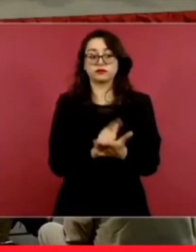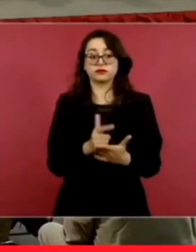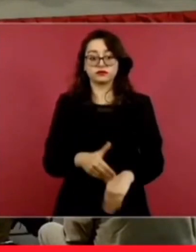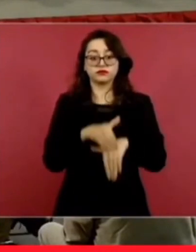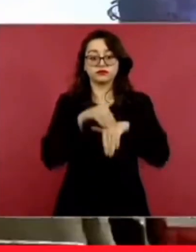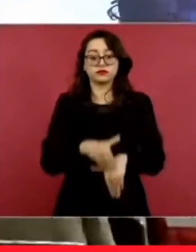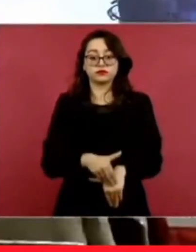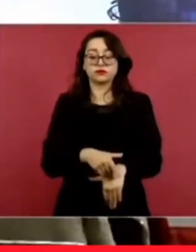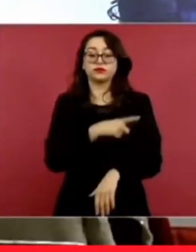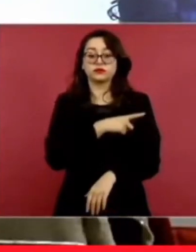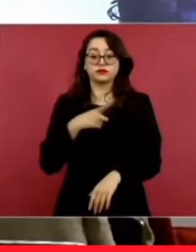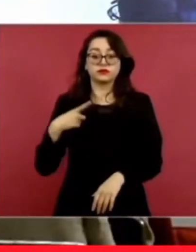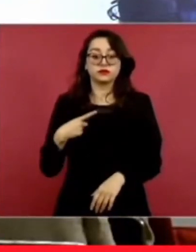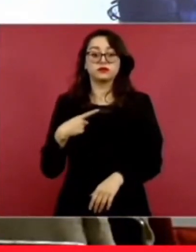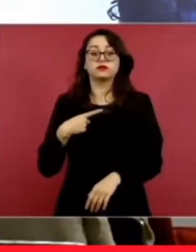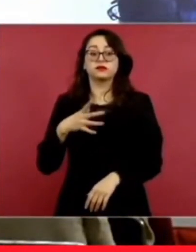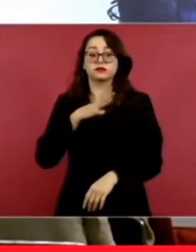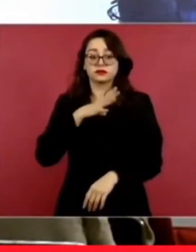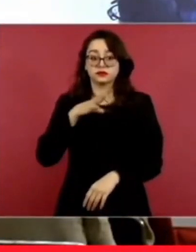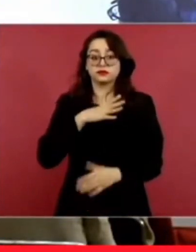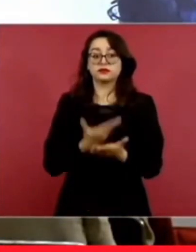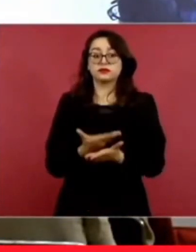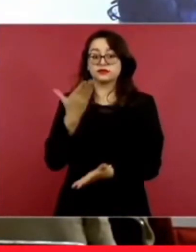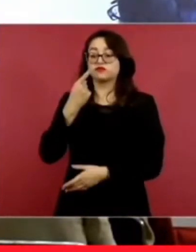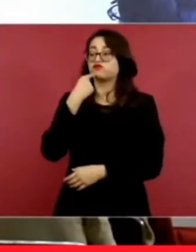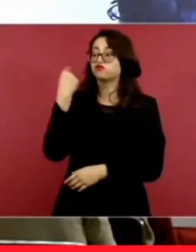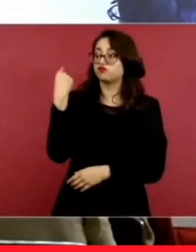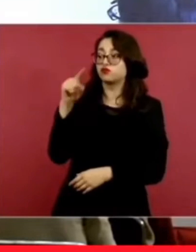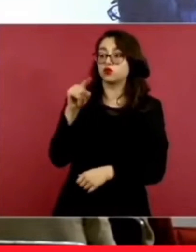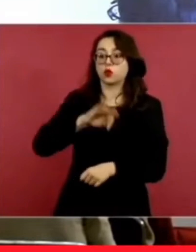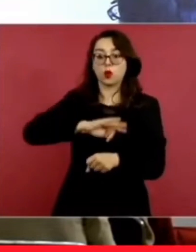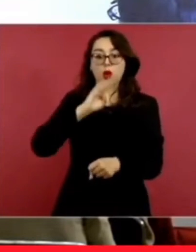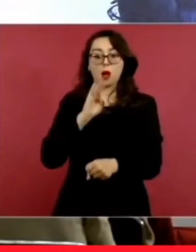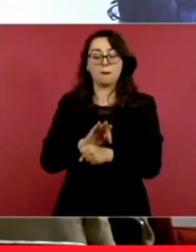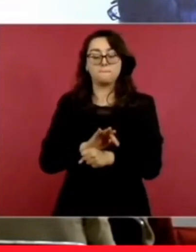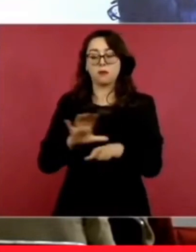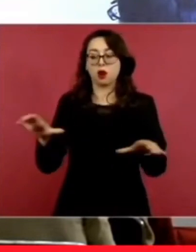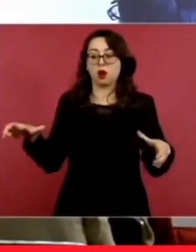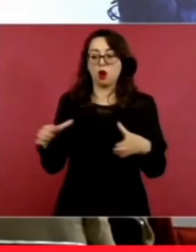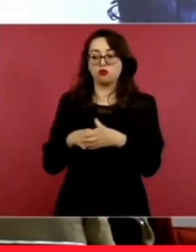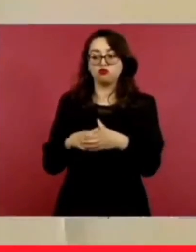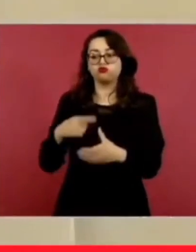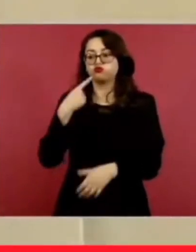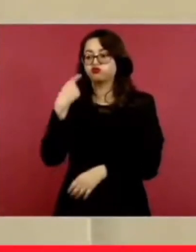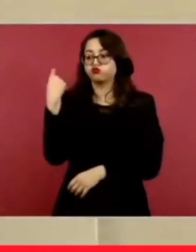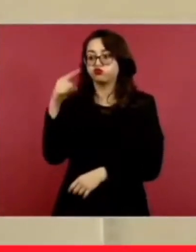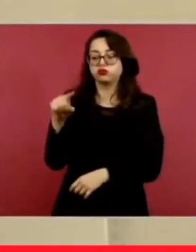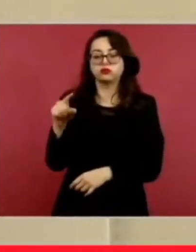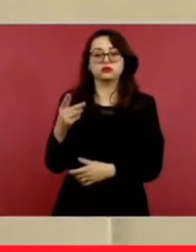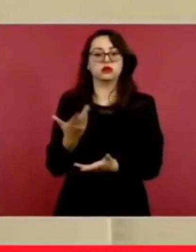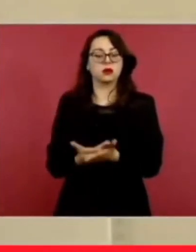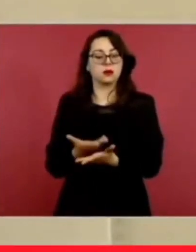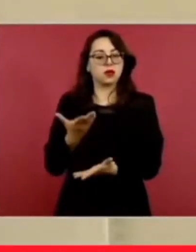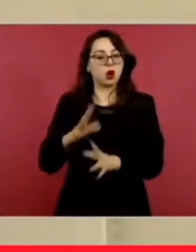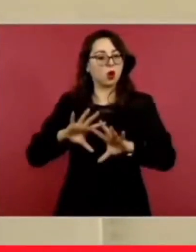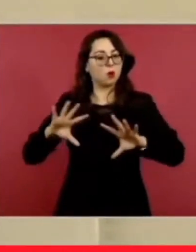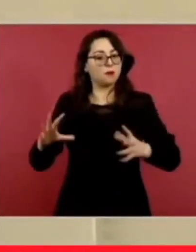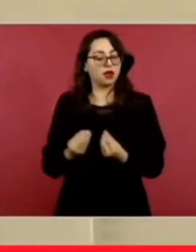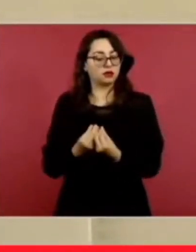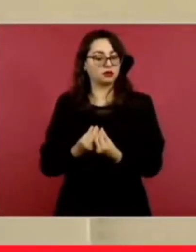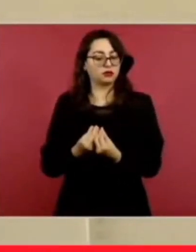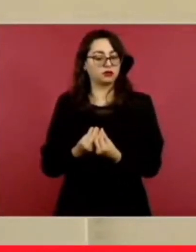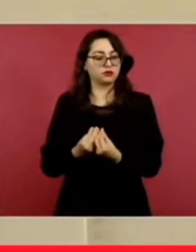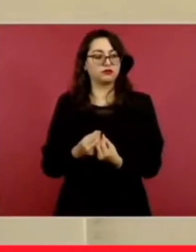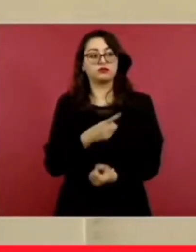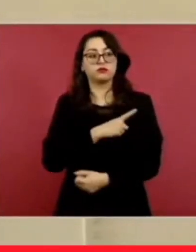de amparo, juicios de nulidad, acciones colectivas y denuncias. Y